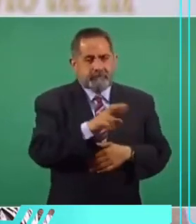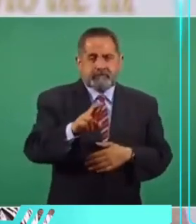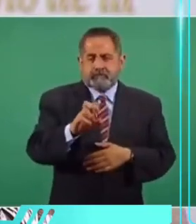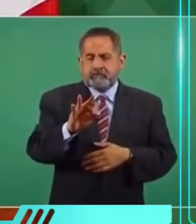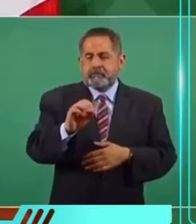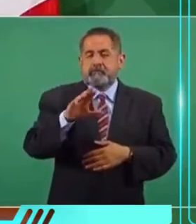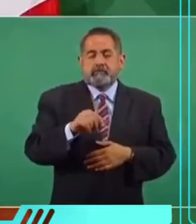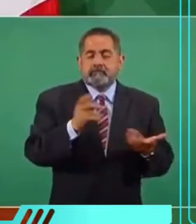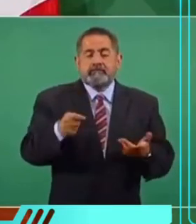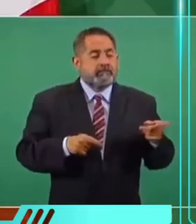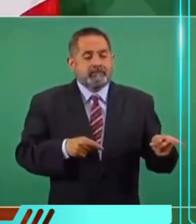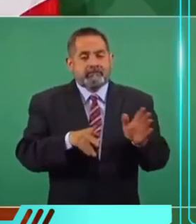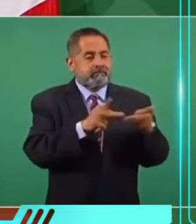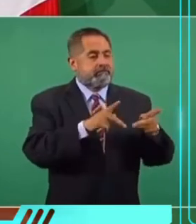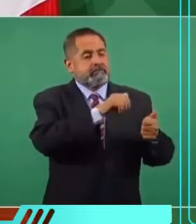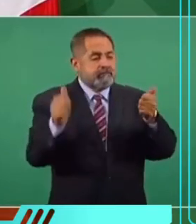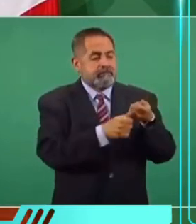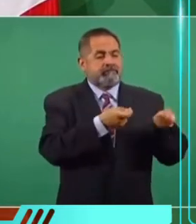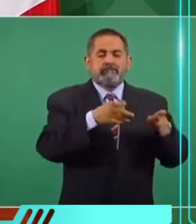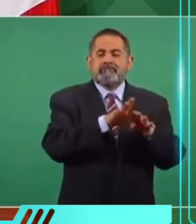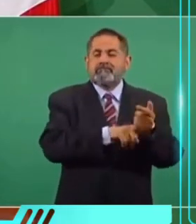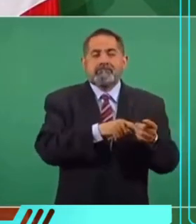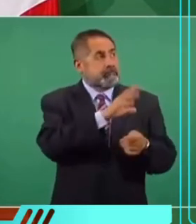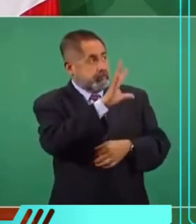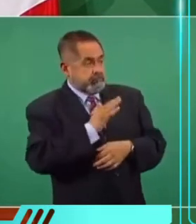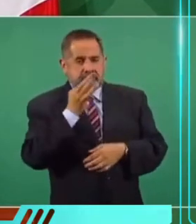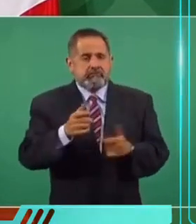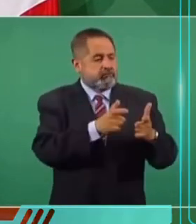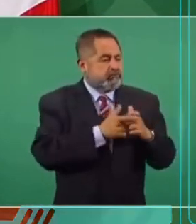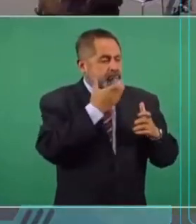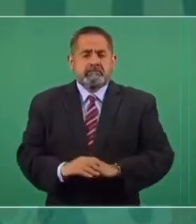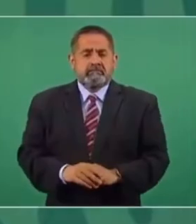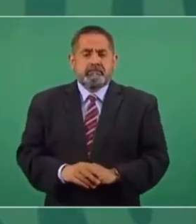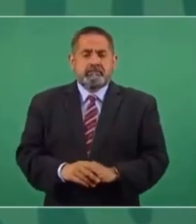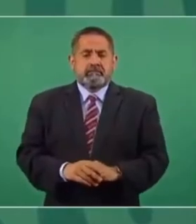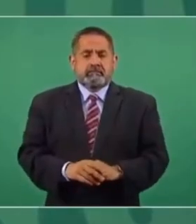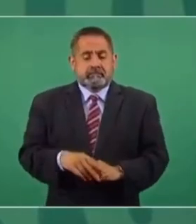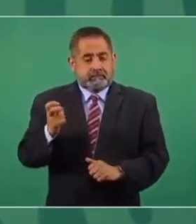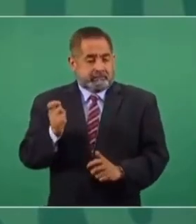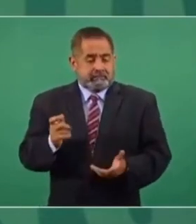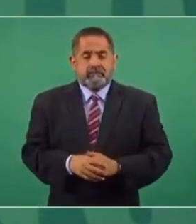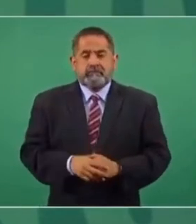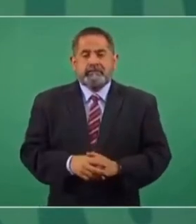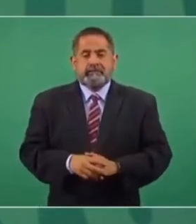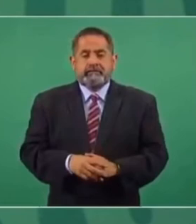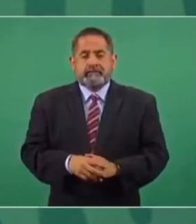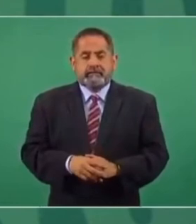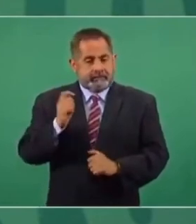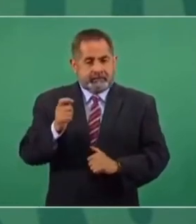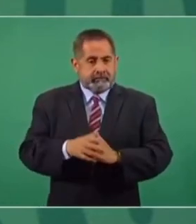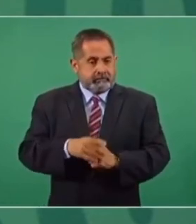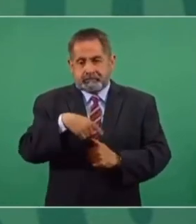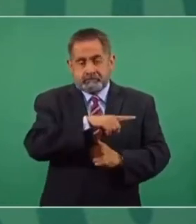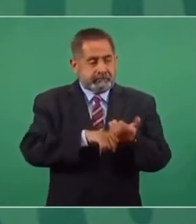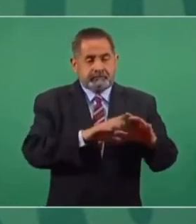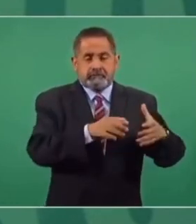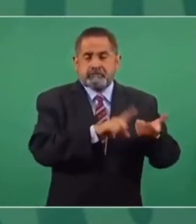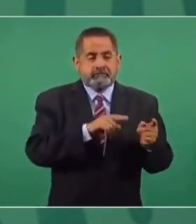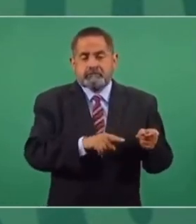Reforma es vocero del Partido Conservador. Es que están